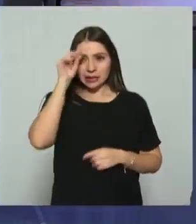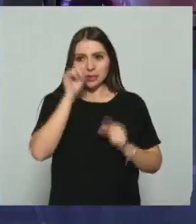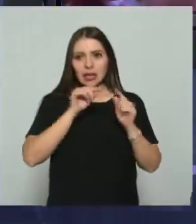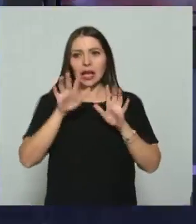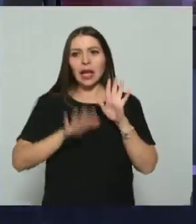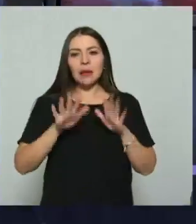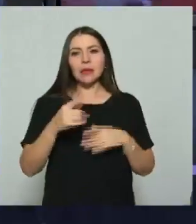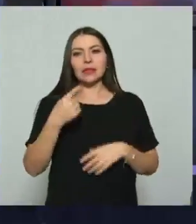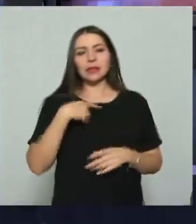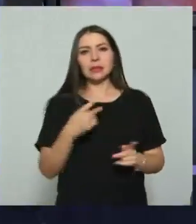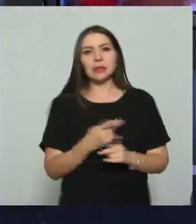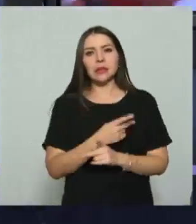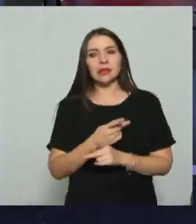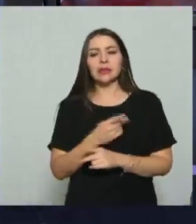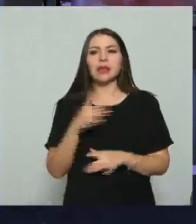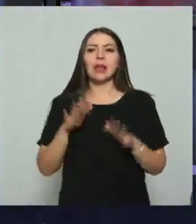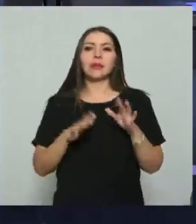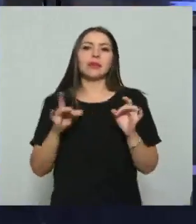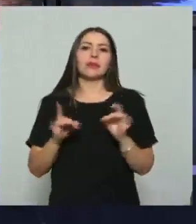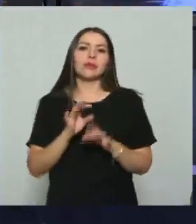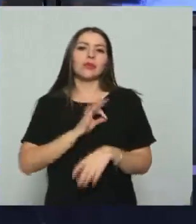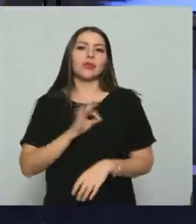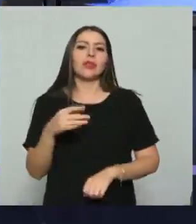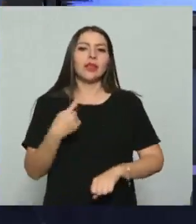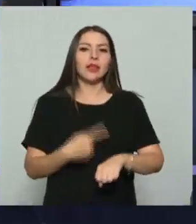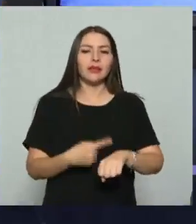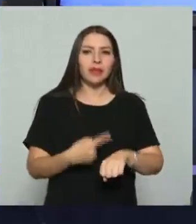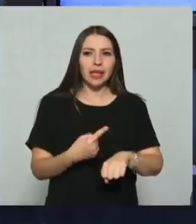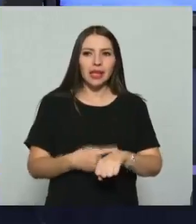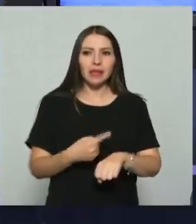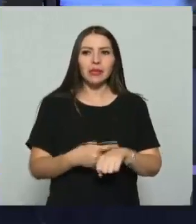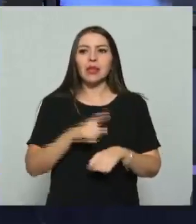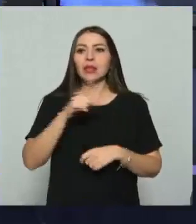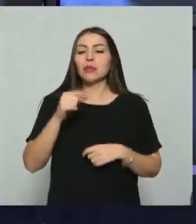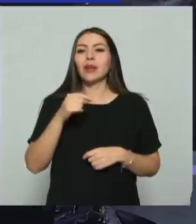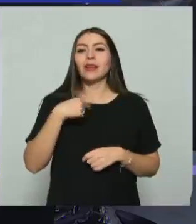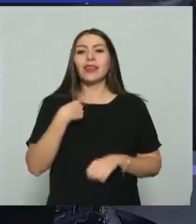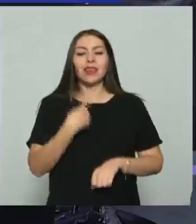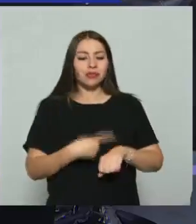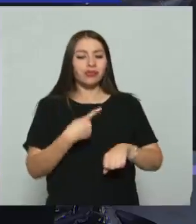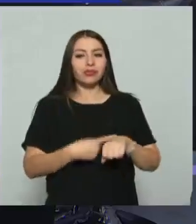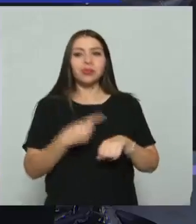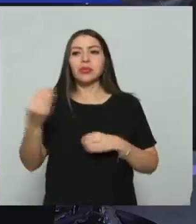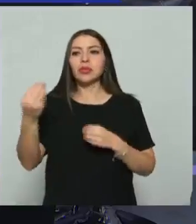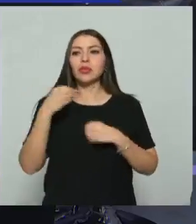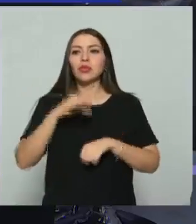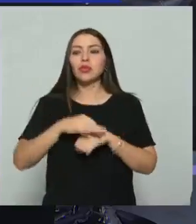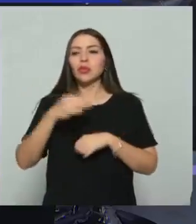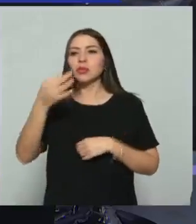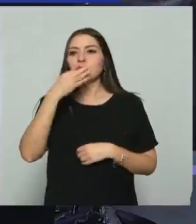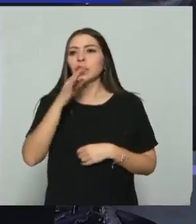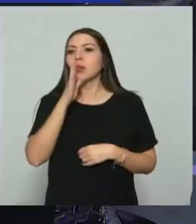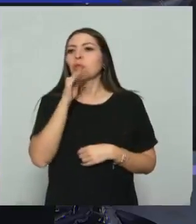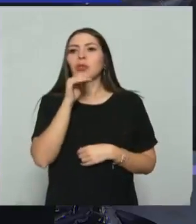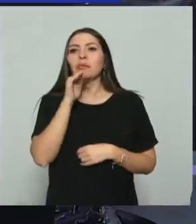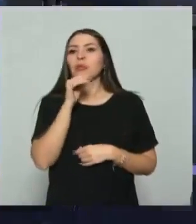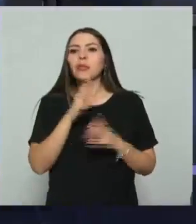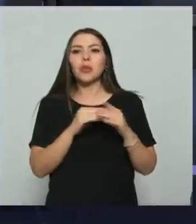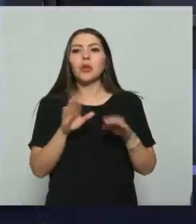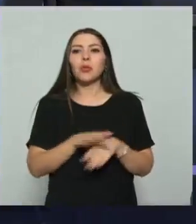estar enfermando, nos recetan un antibiótico y ya no estamos respondiendo porque estas bacterias que ya tenemos en nuestra